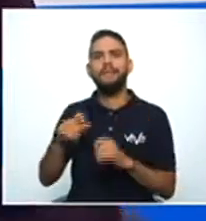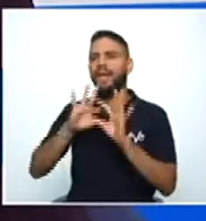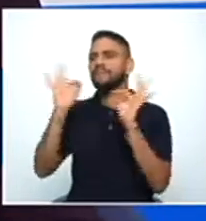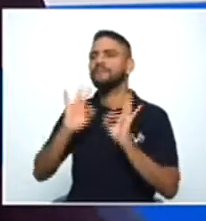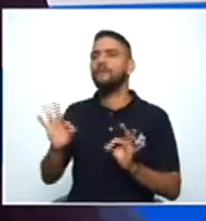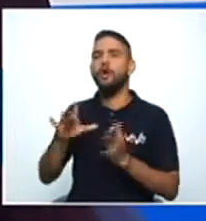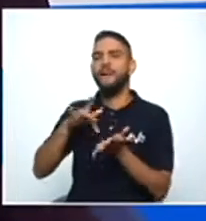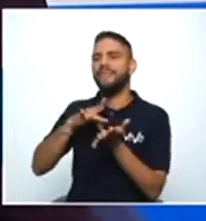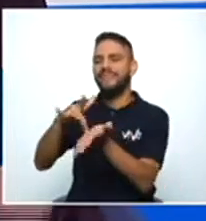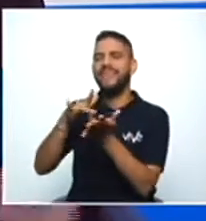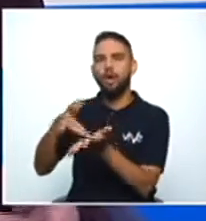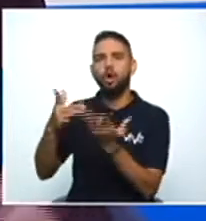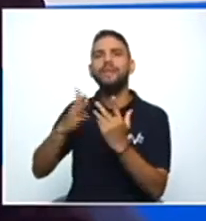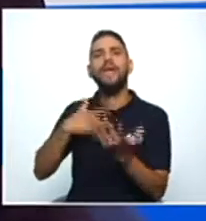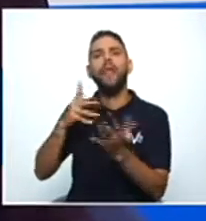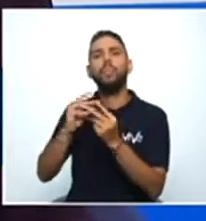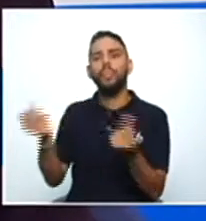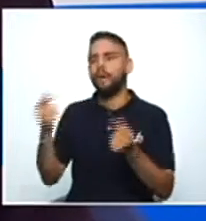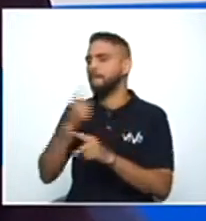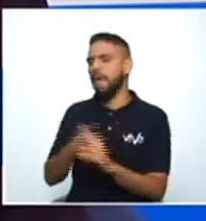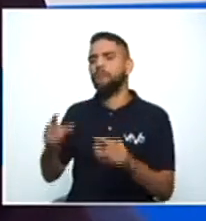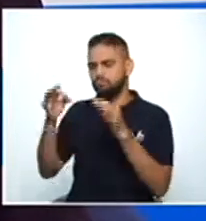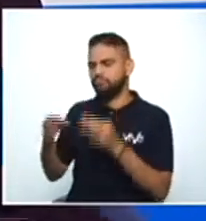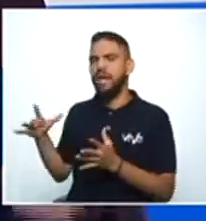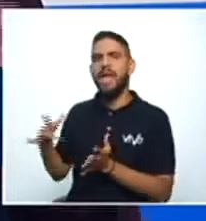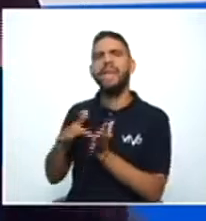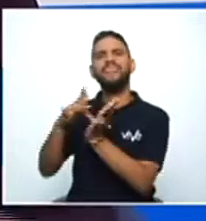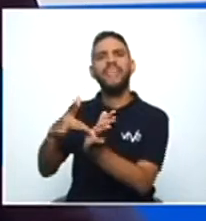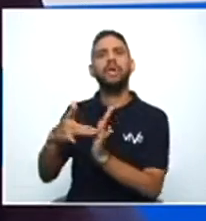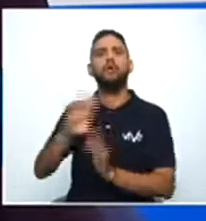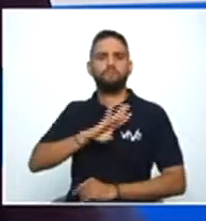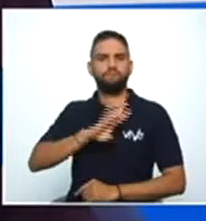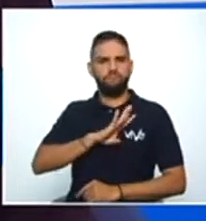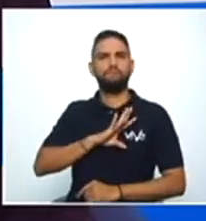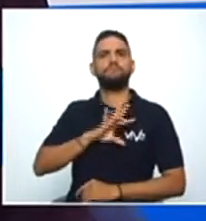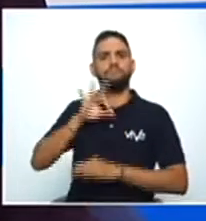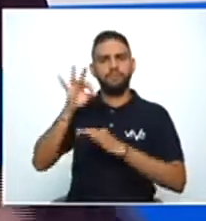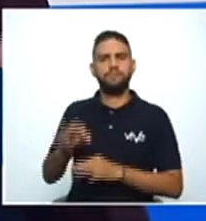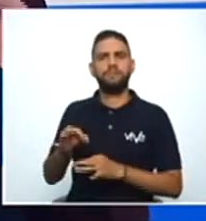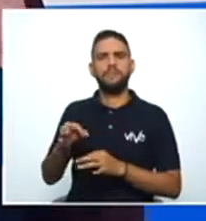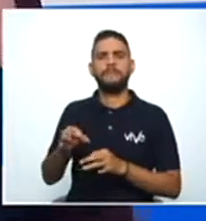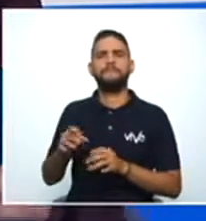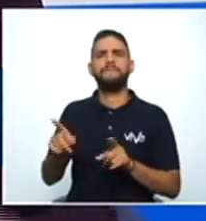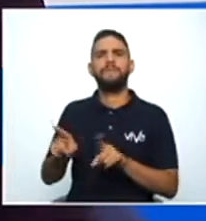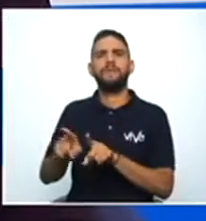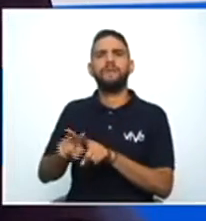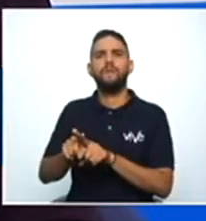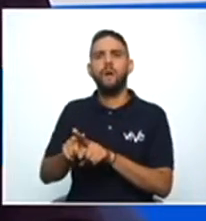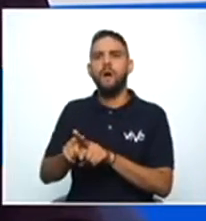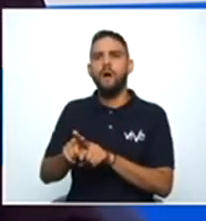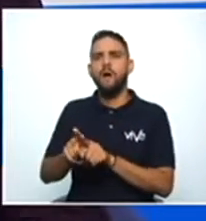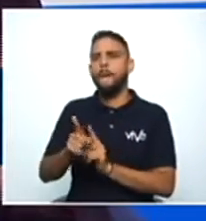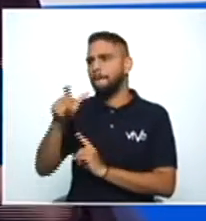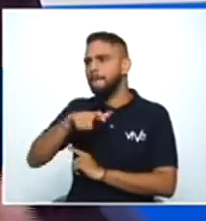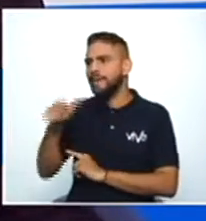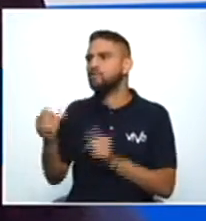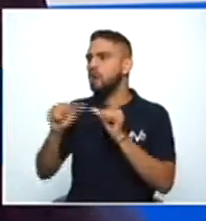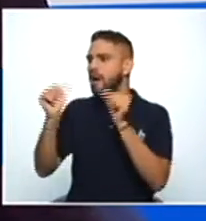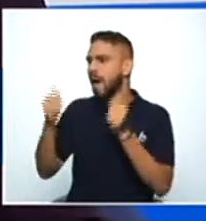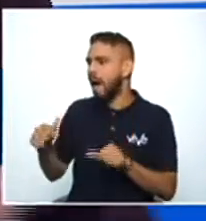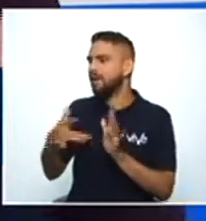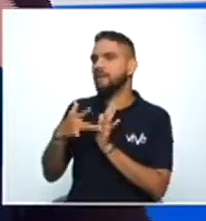nosotros como centro nacional del disco reivindicamos al disco como bien cultural como un bien elemental precisamente para hacer visible trabajos nuestros artistas para